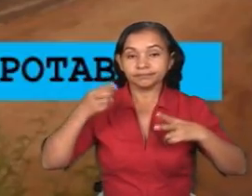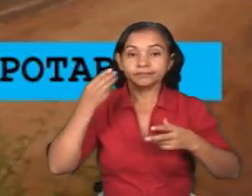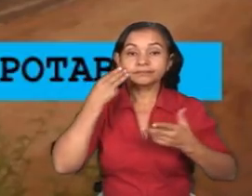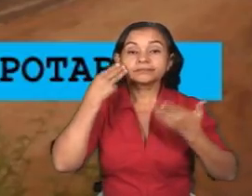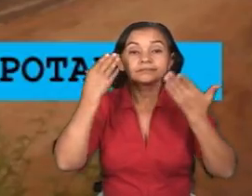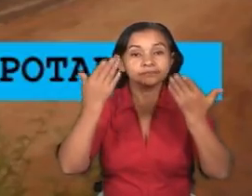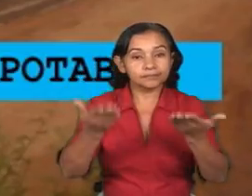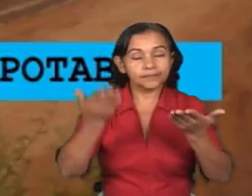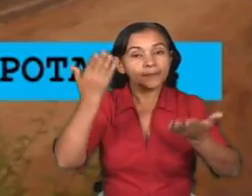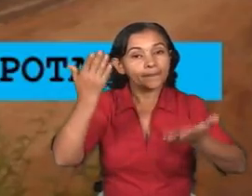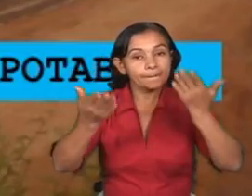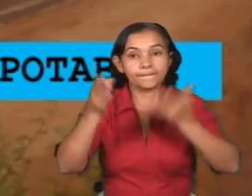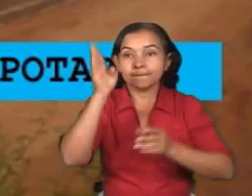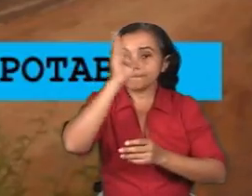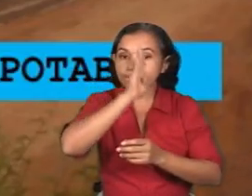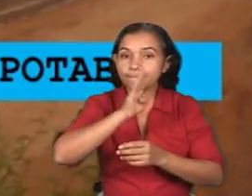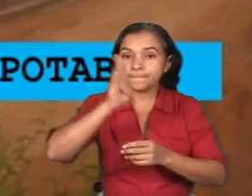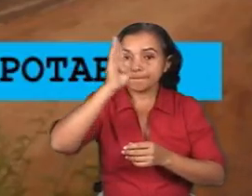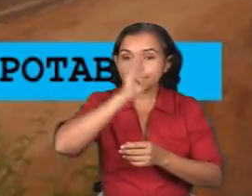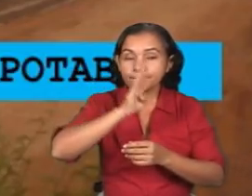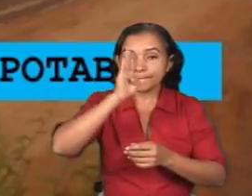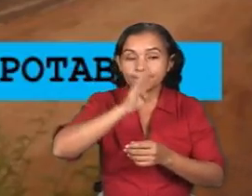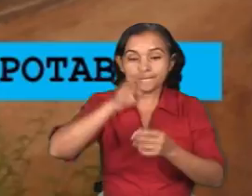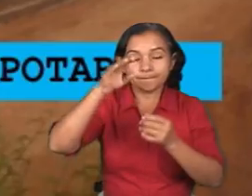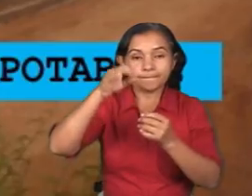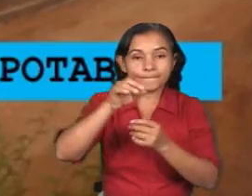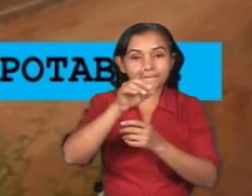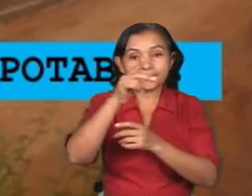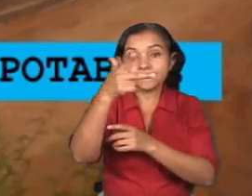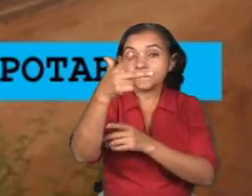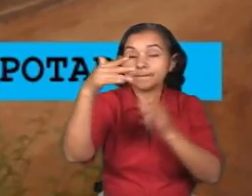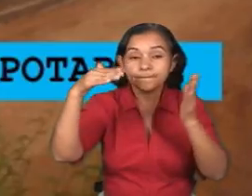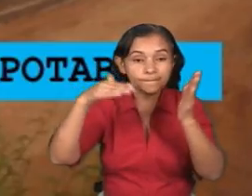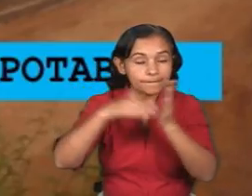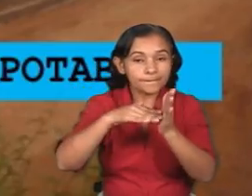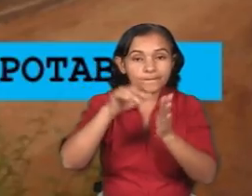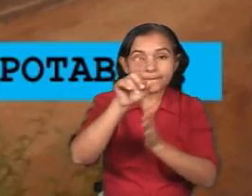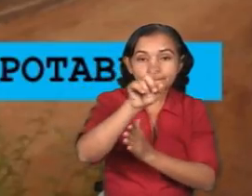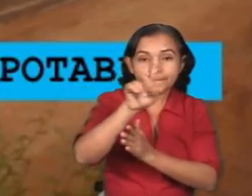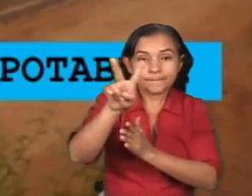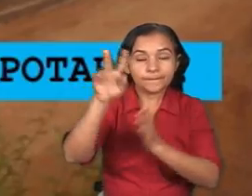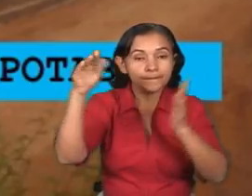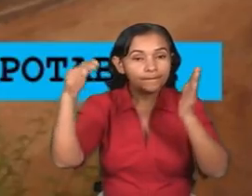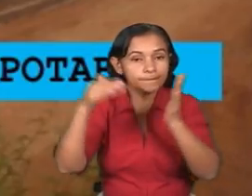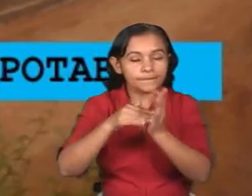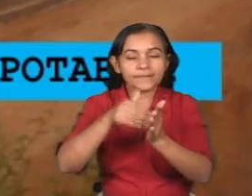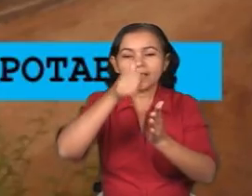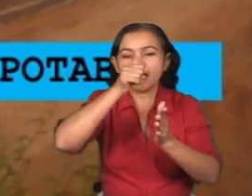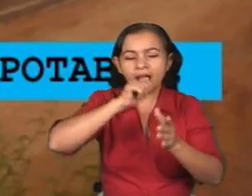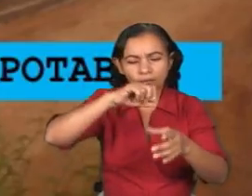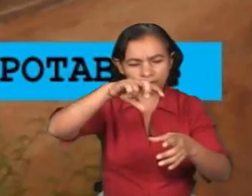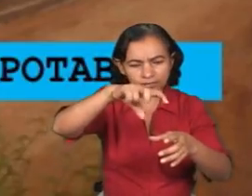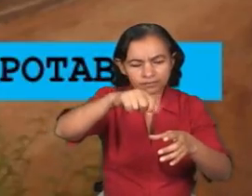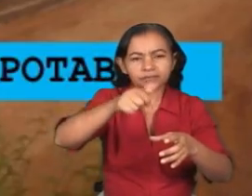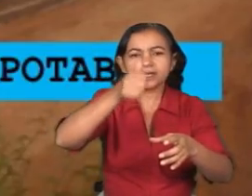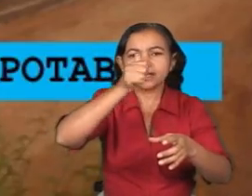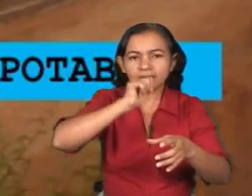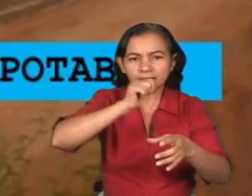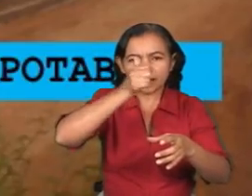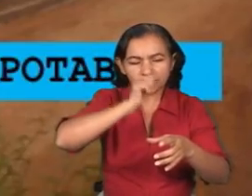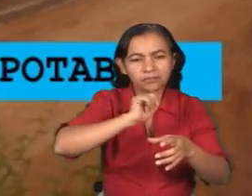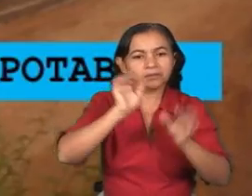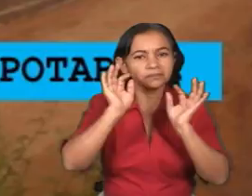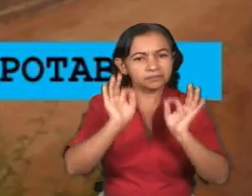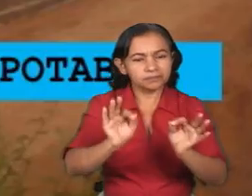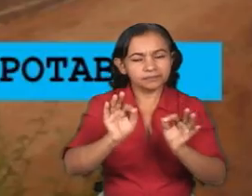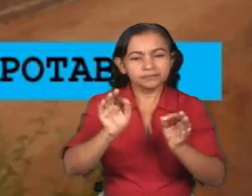año, Bluefield, 8.000, 12.000 familias en Bluefield van a tener 24 horas de agua al día. Y posiblemente va a estar en ejecución